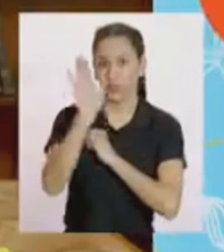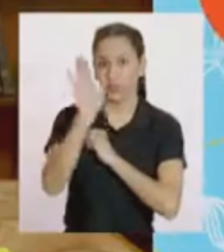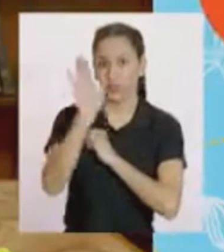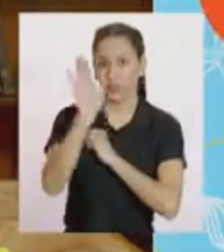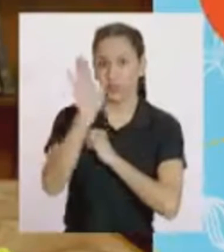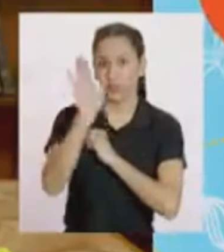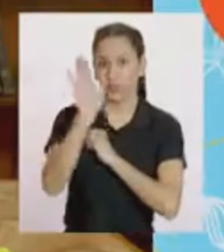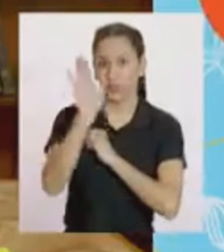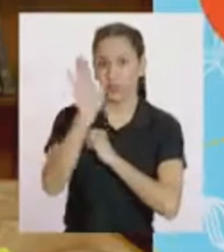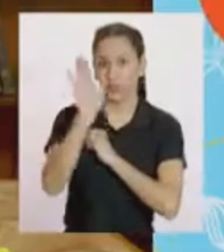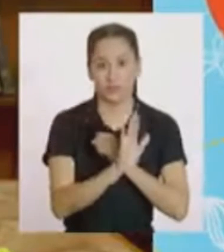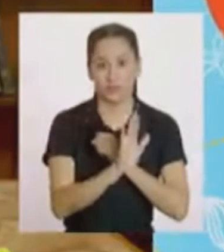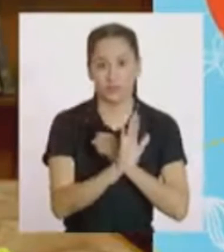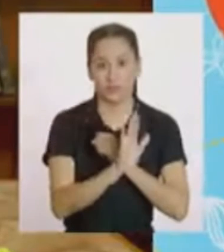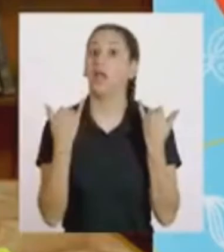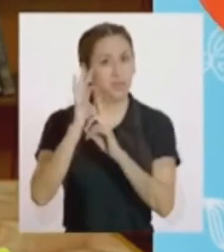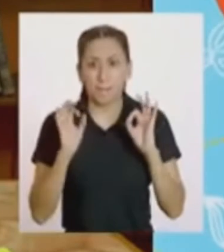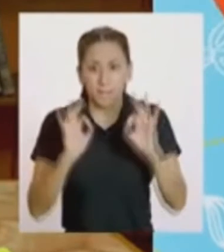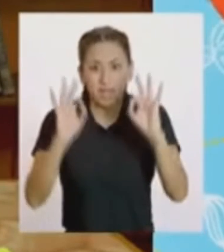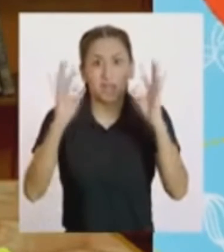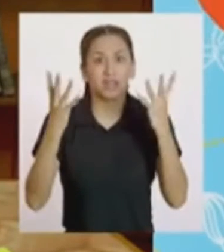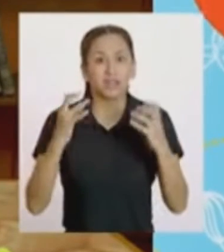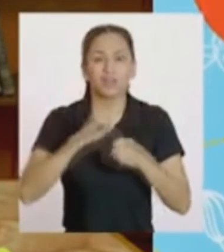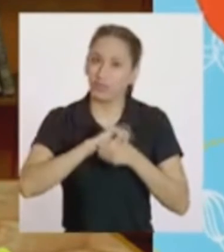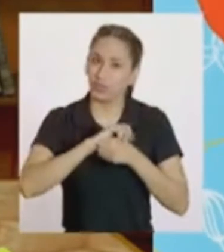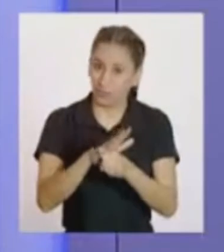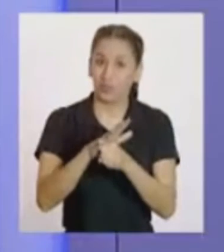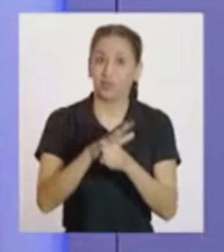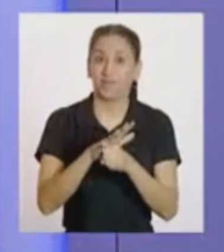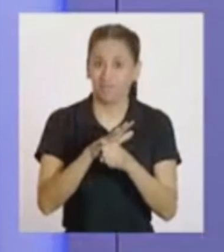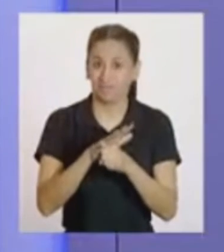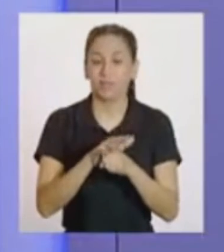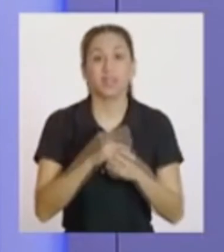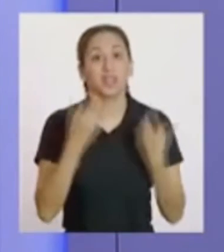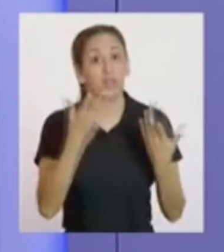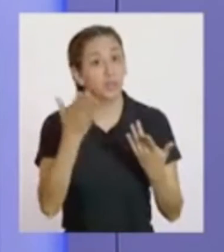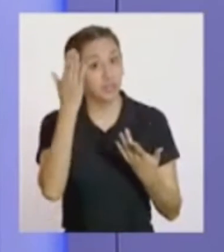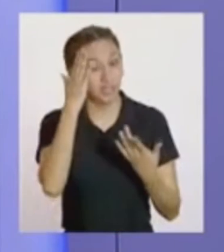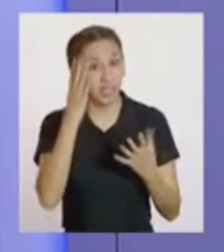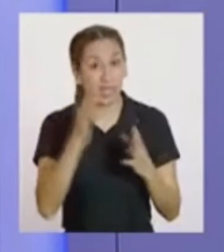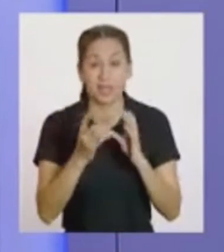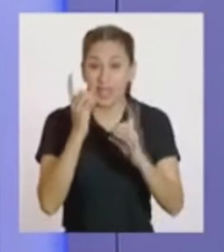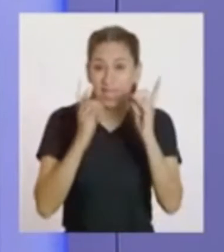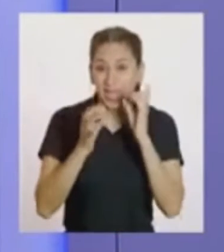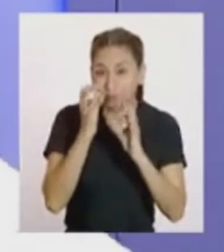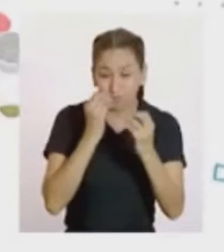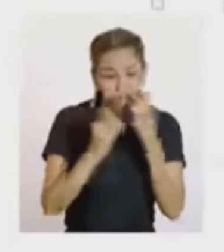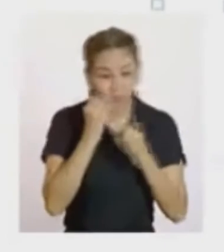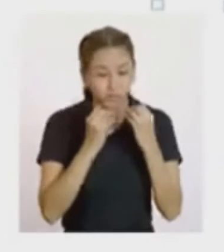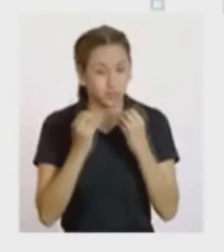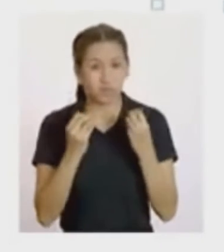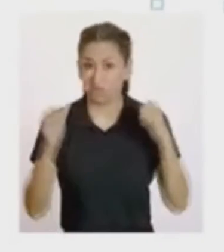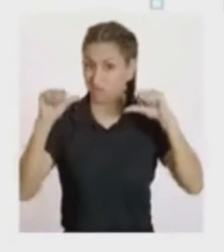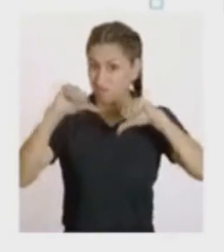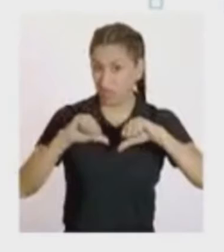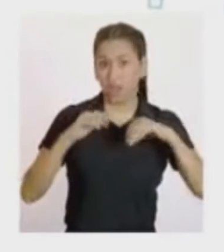la principal amenaza para nuestra salud es el COVID-19. Recordemos que si nuestra dieta es inadecuada o